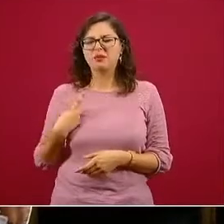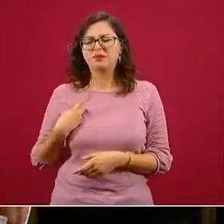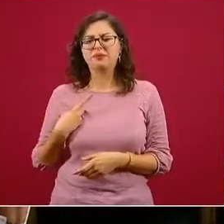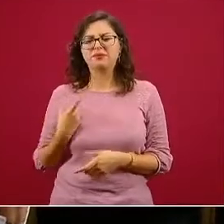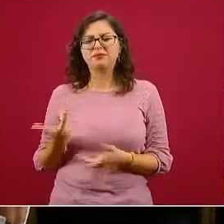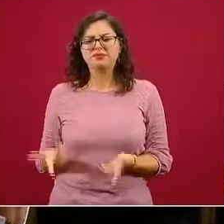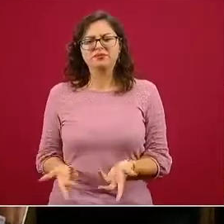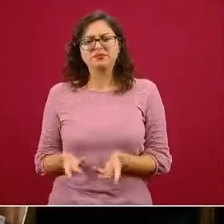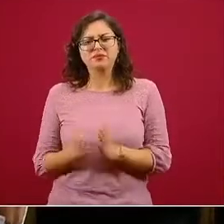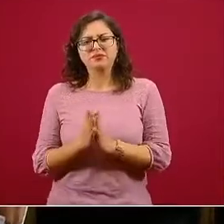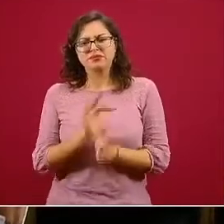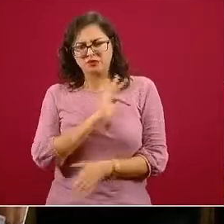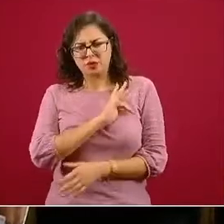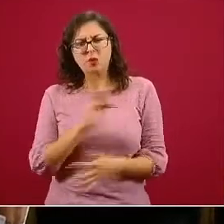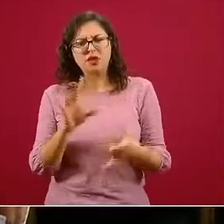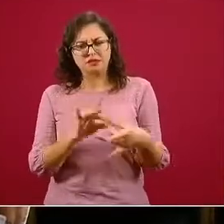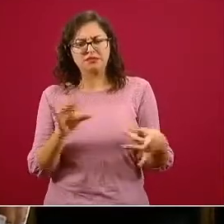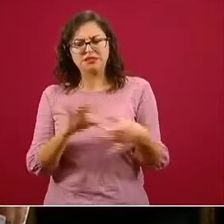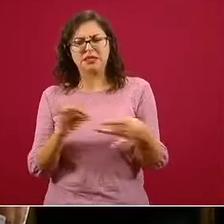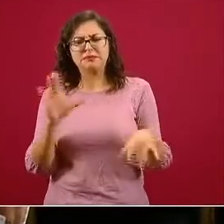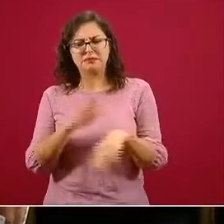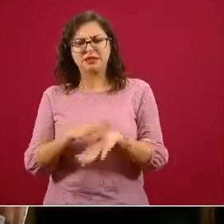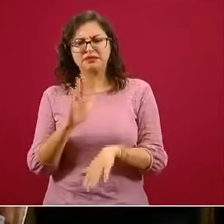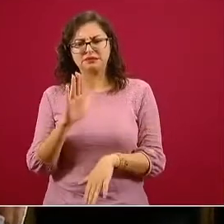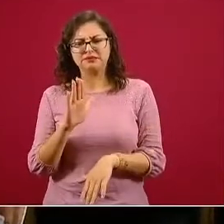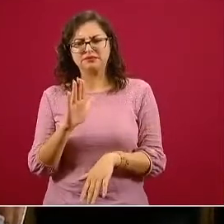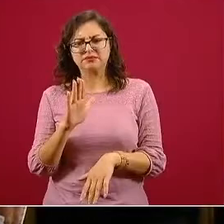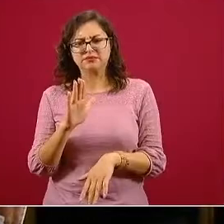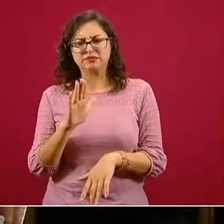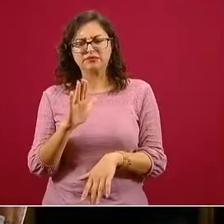favor, recordar un poco de lo que se ha dicho sobre esto también